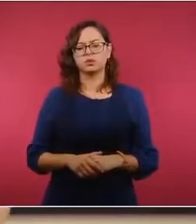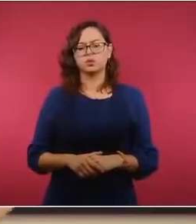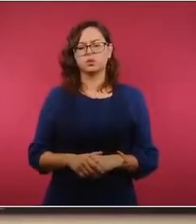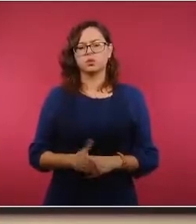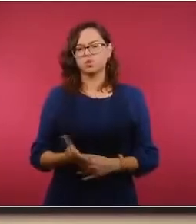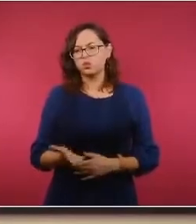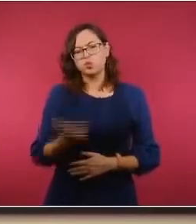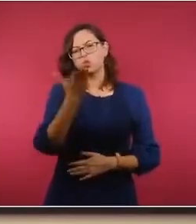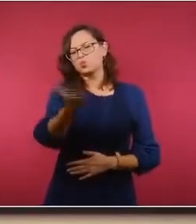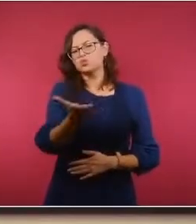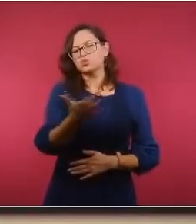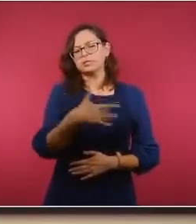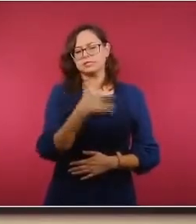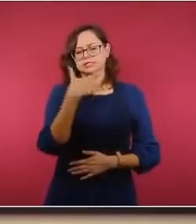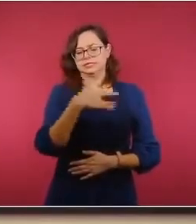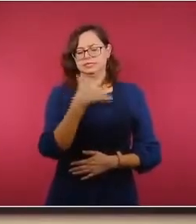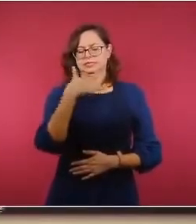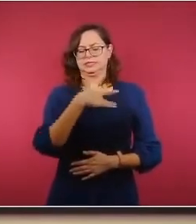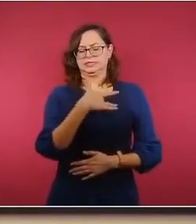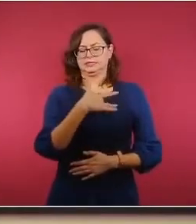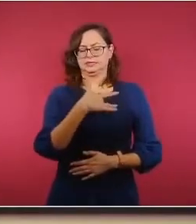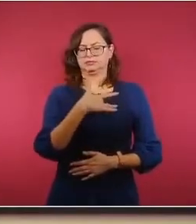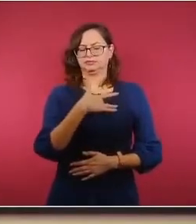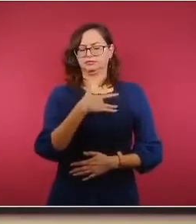saliera de su sentir